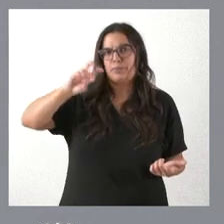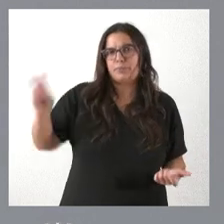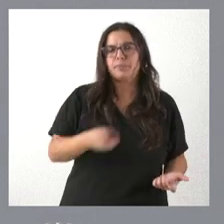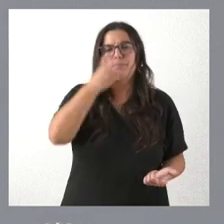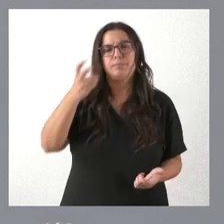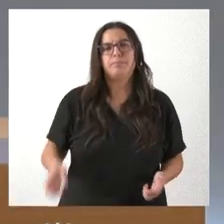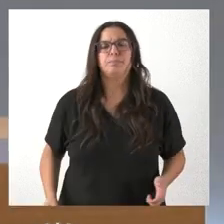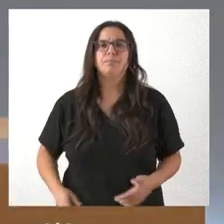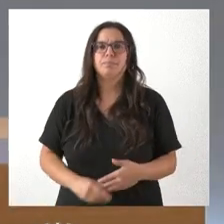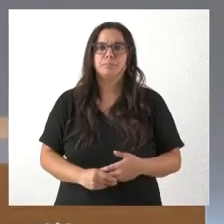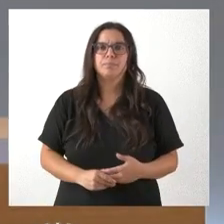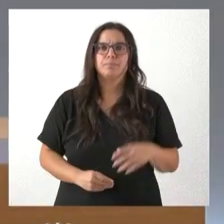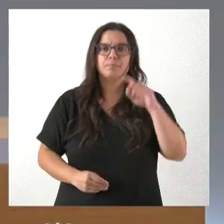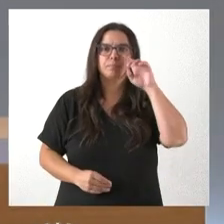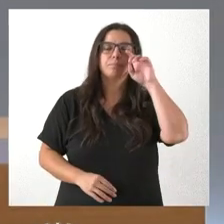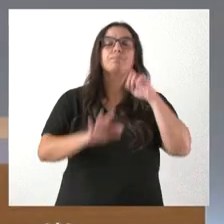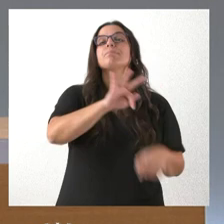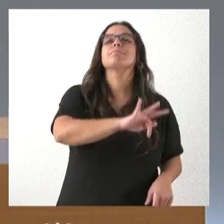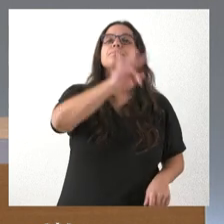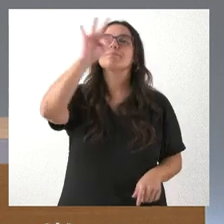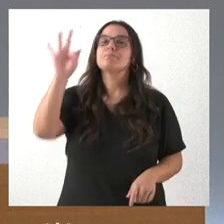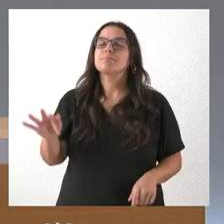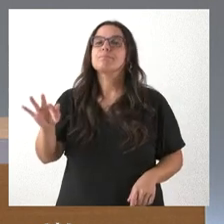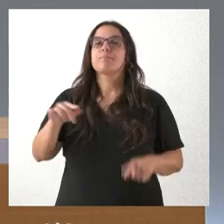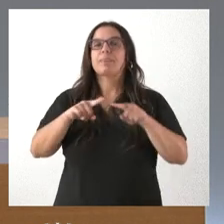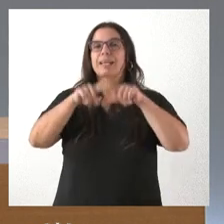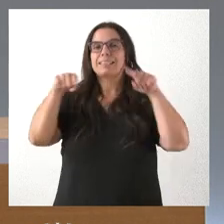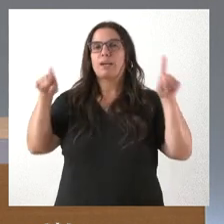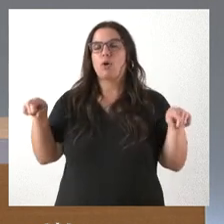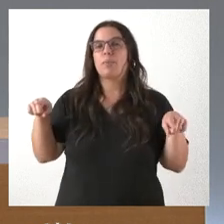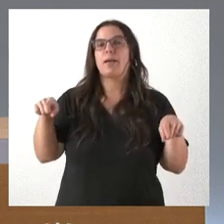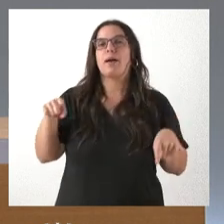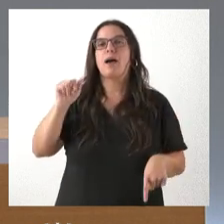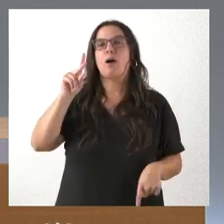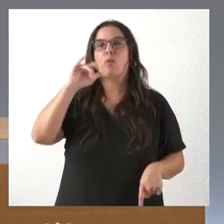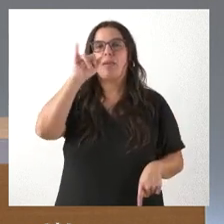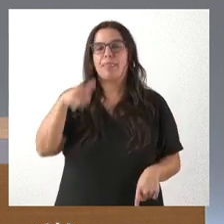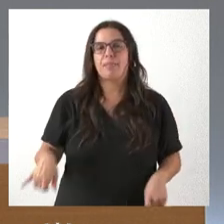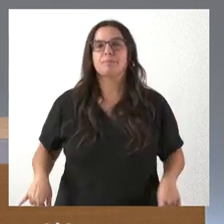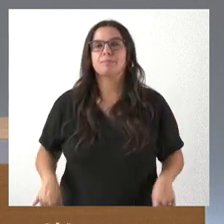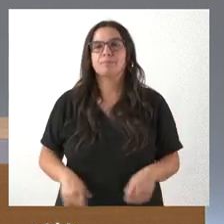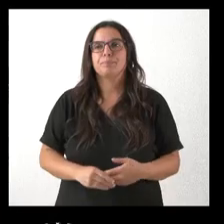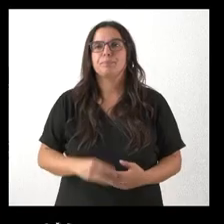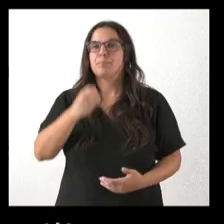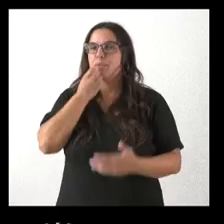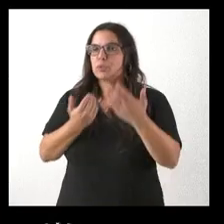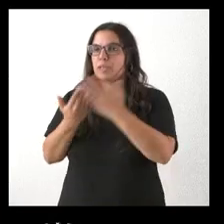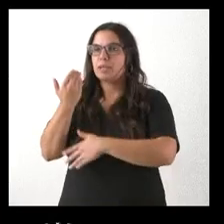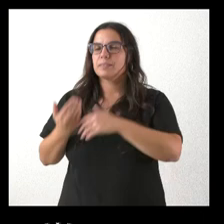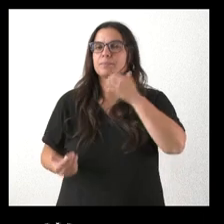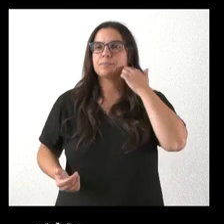forestales es el turno ahora de Segovia Audaz y de begoña Rincón Buenos días begoña